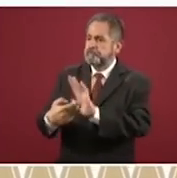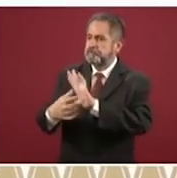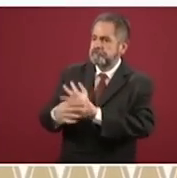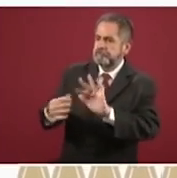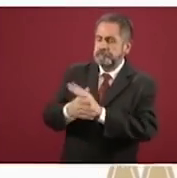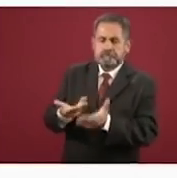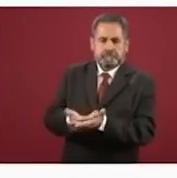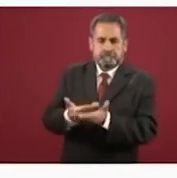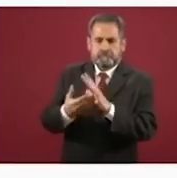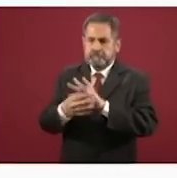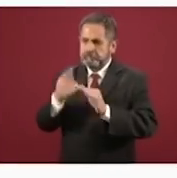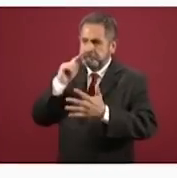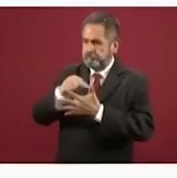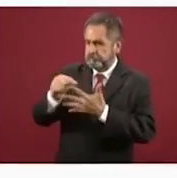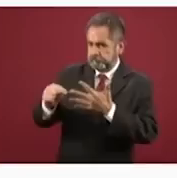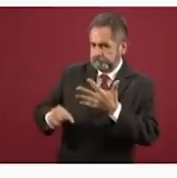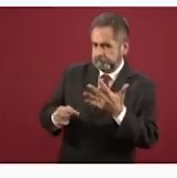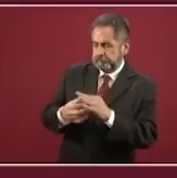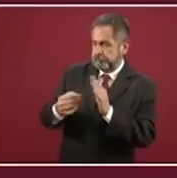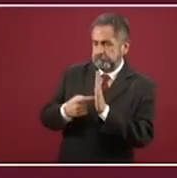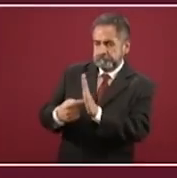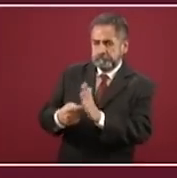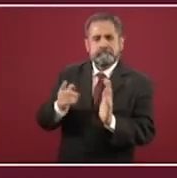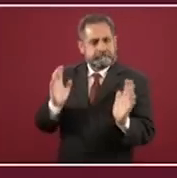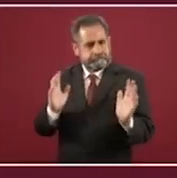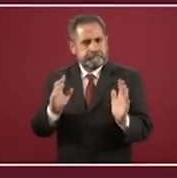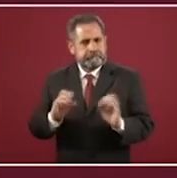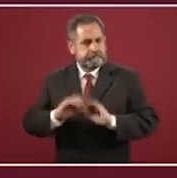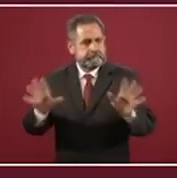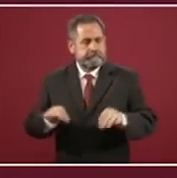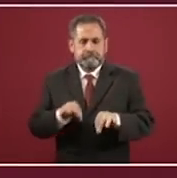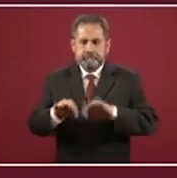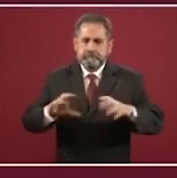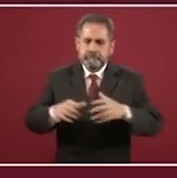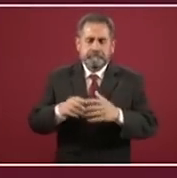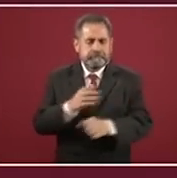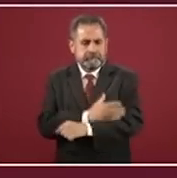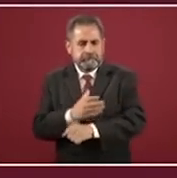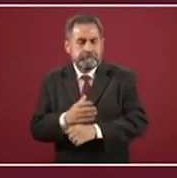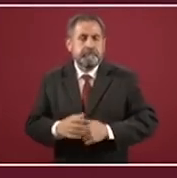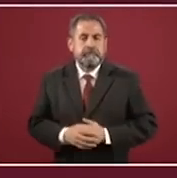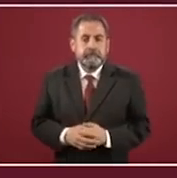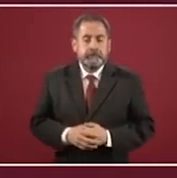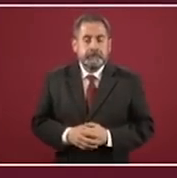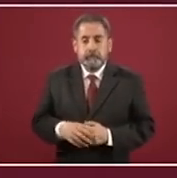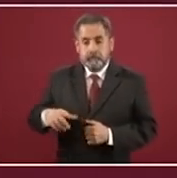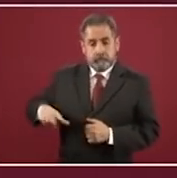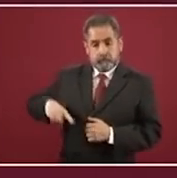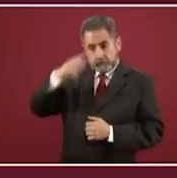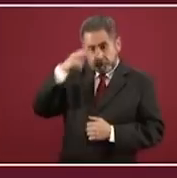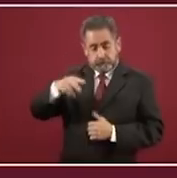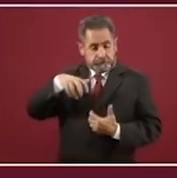para garantizar la transparencia y el trabajo en equipo. En la primera fase, el Gobierno de México ha